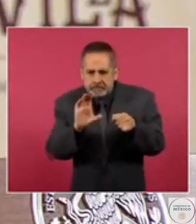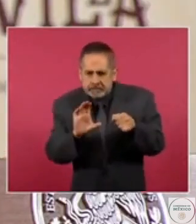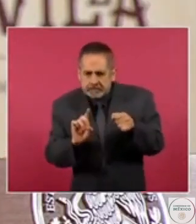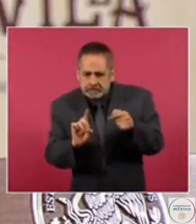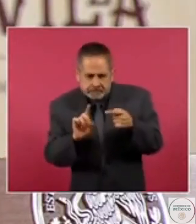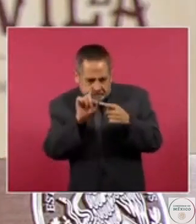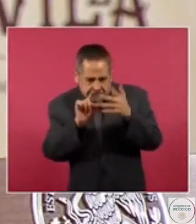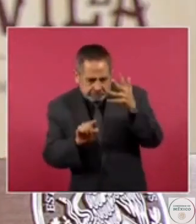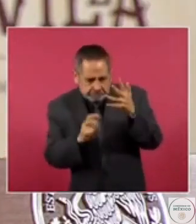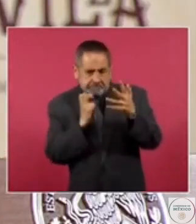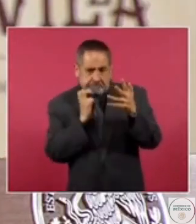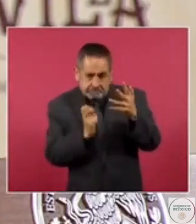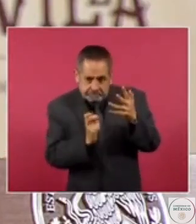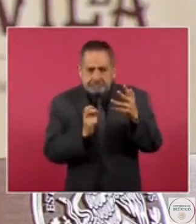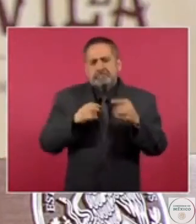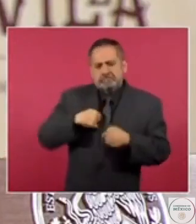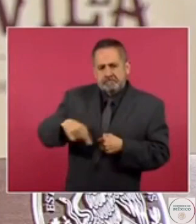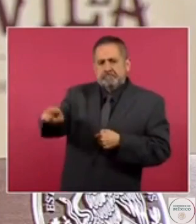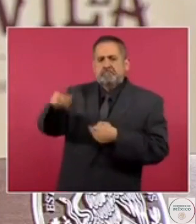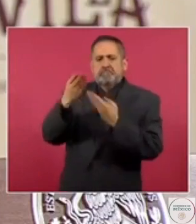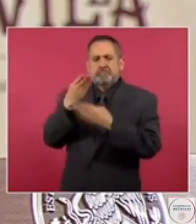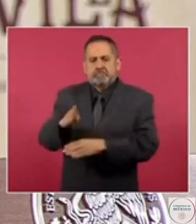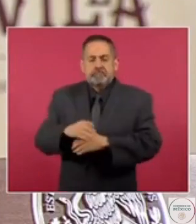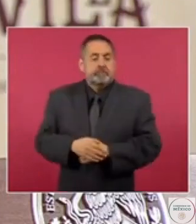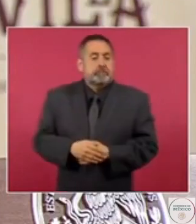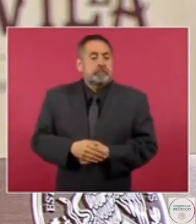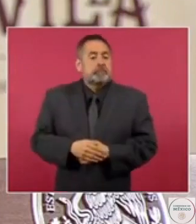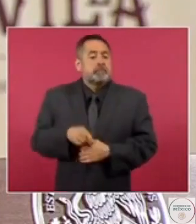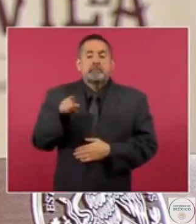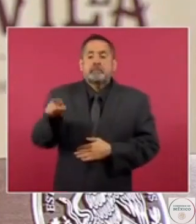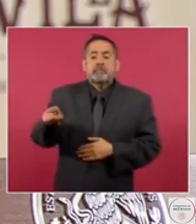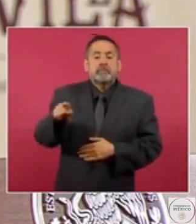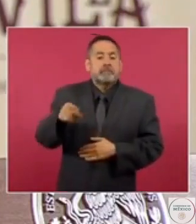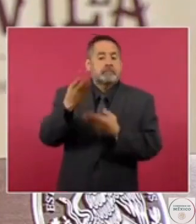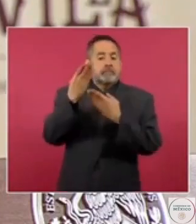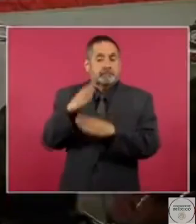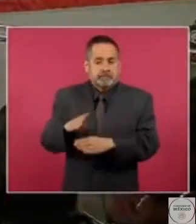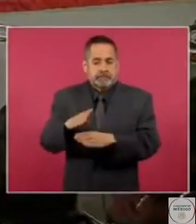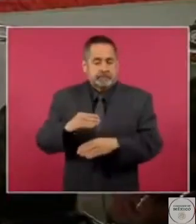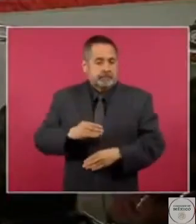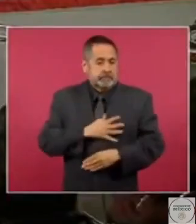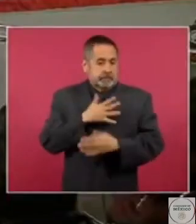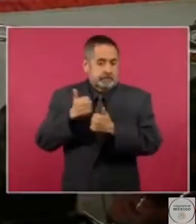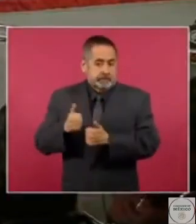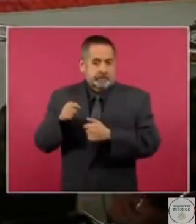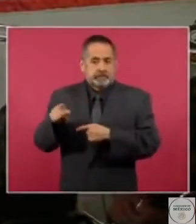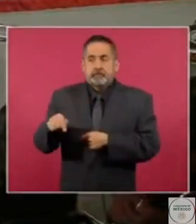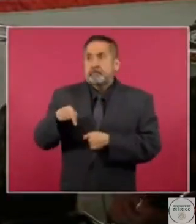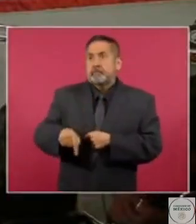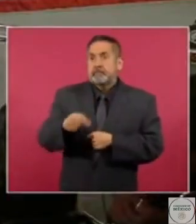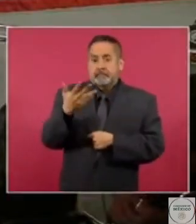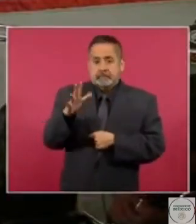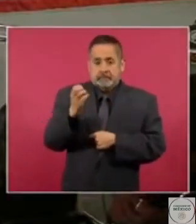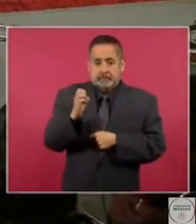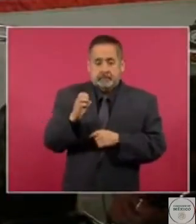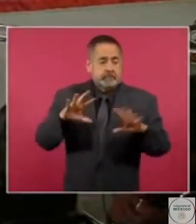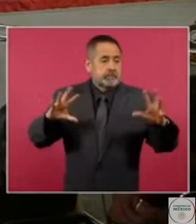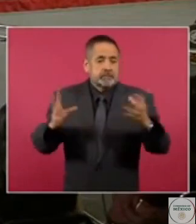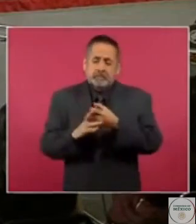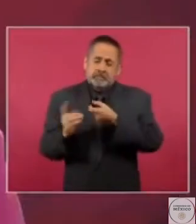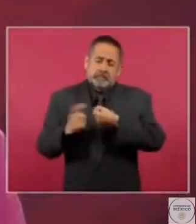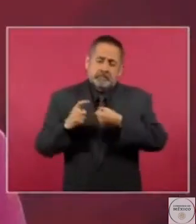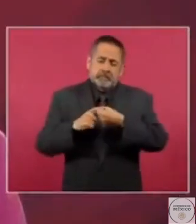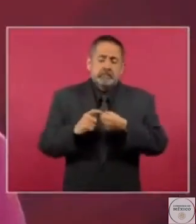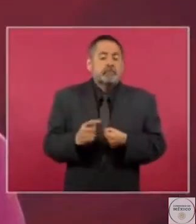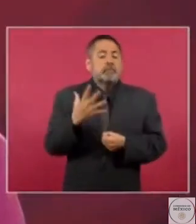que les toca. En el caso del Banco del Bienestar, ya en este mes de enero llegaremos a cinco millones de derechohabientes